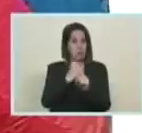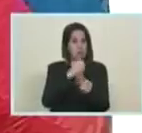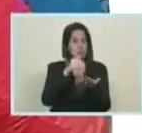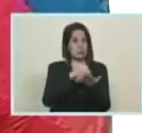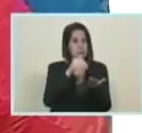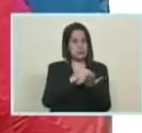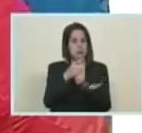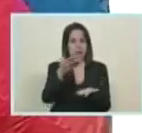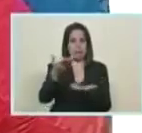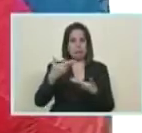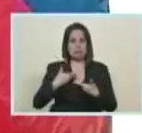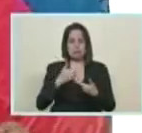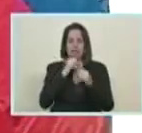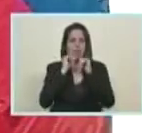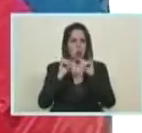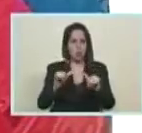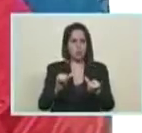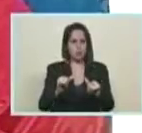denuncias,